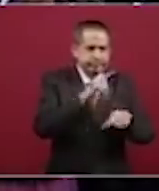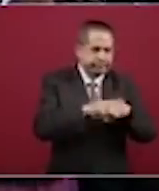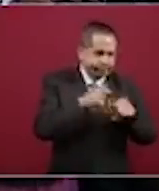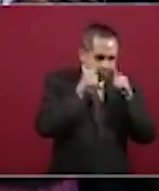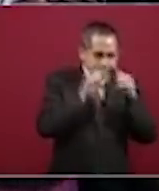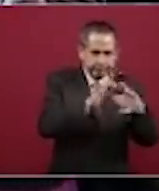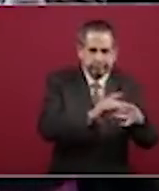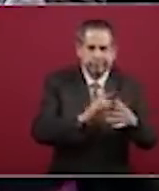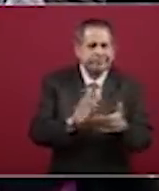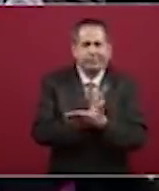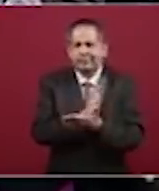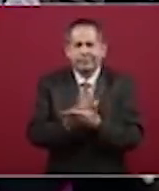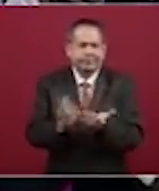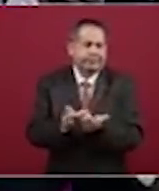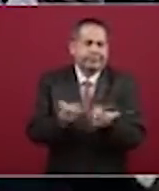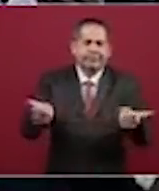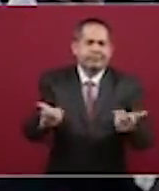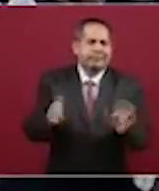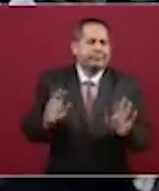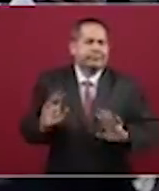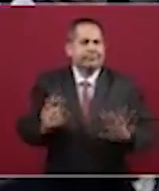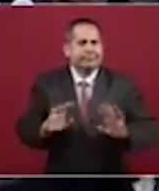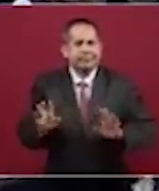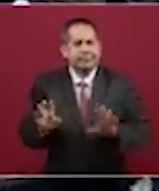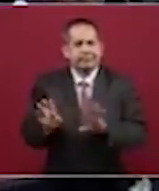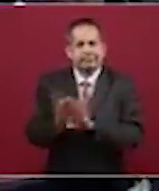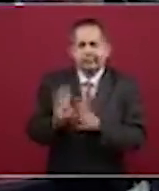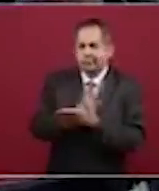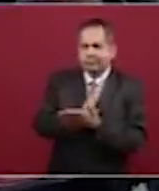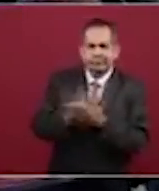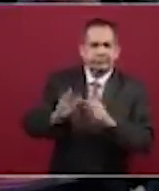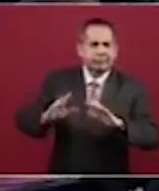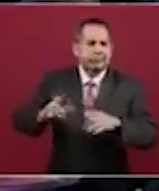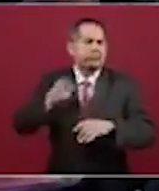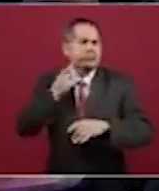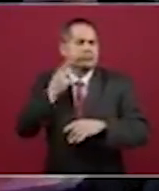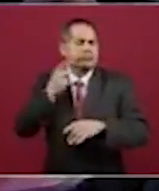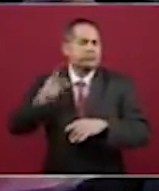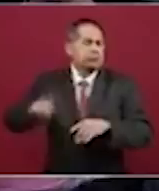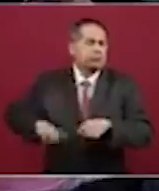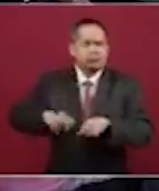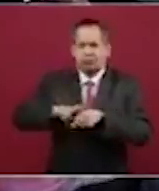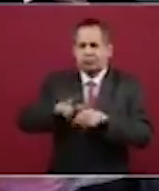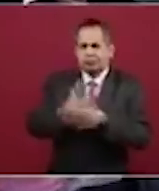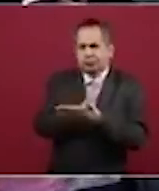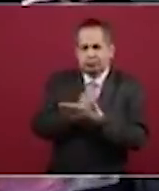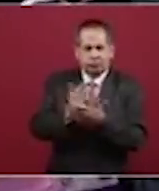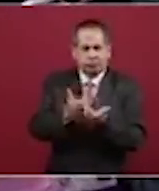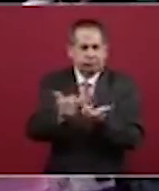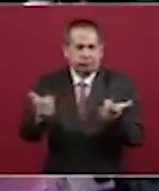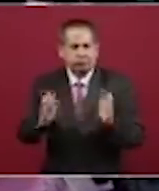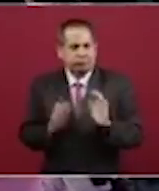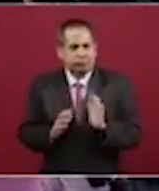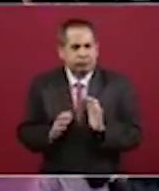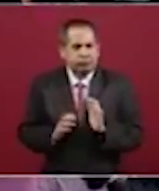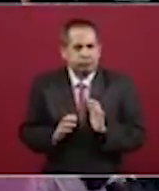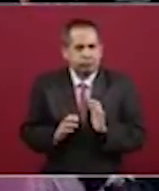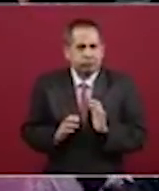organizar, no tiene nada que ver con la parte política, es